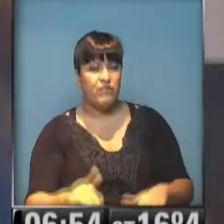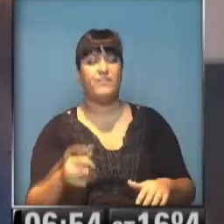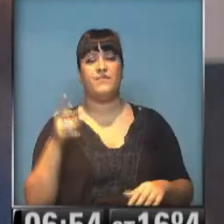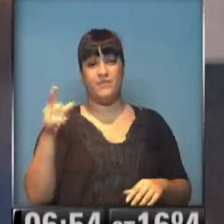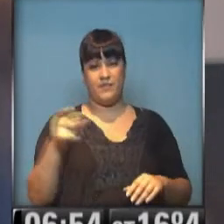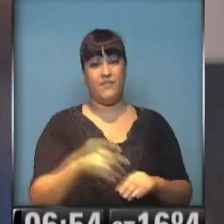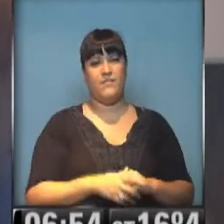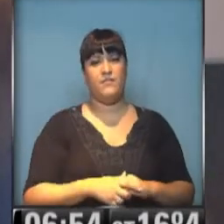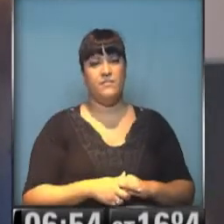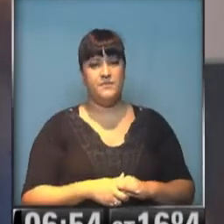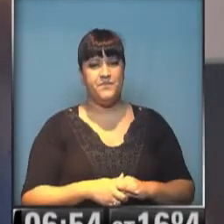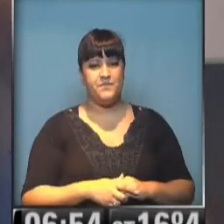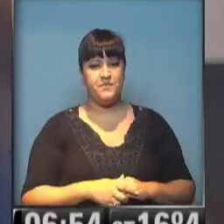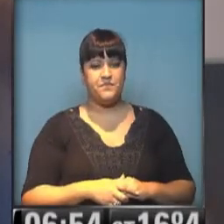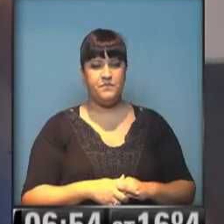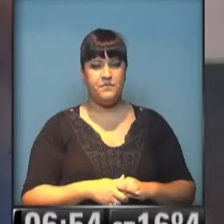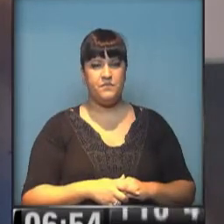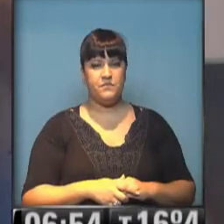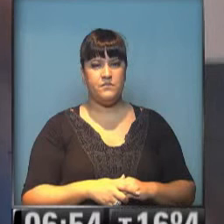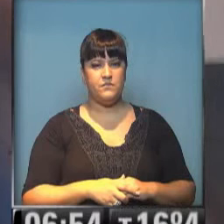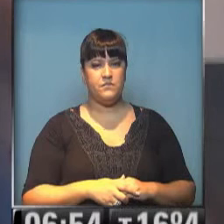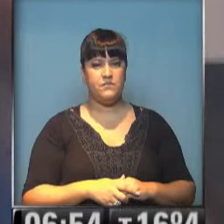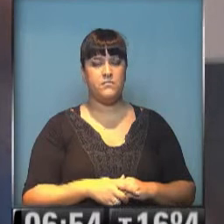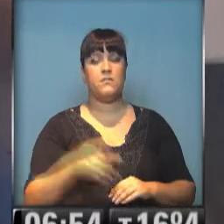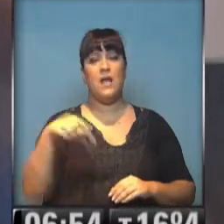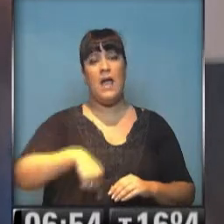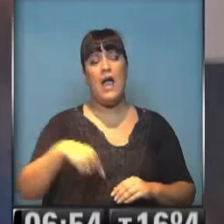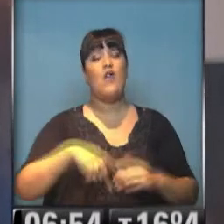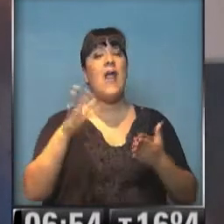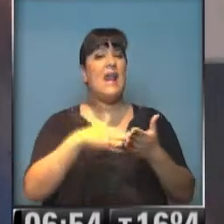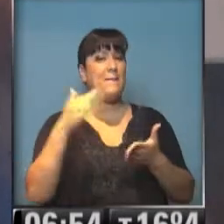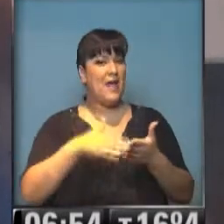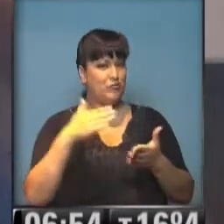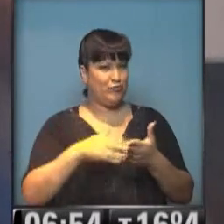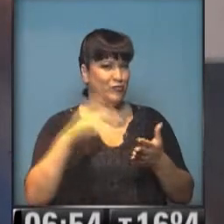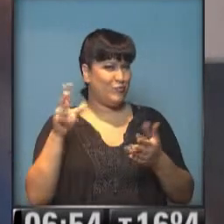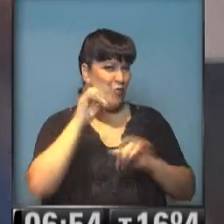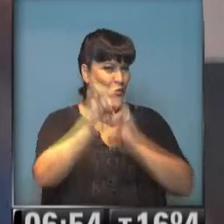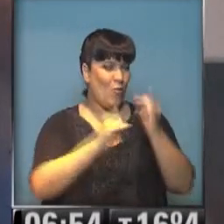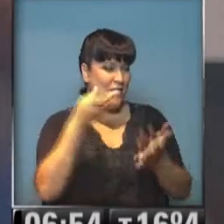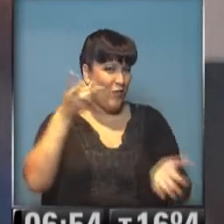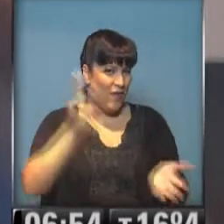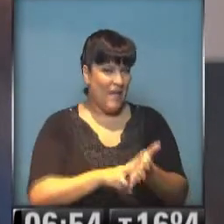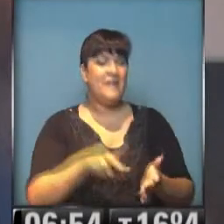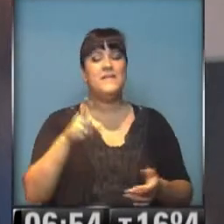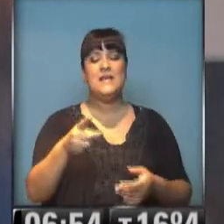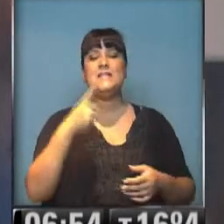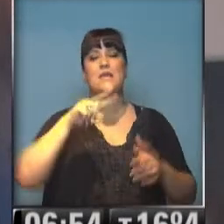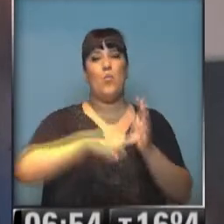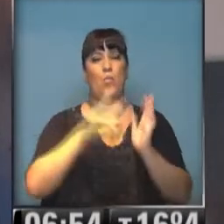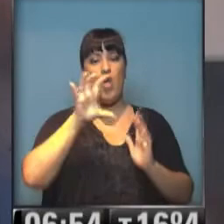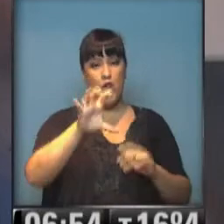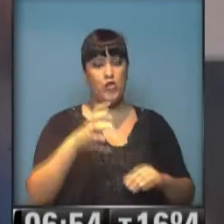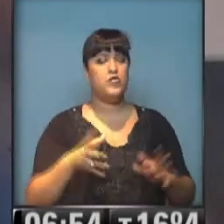a donde hay inundaciones. Bueno, queridísimos amigos, vamos a hacer un repasito ahora. si les parece, en el Gran Buenos Aires,